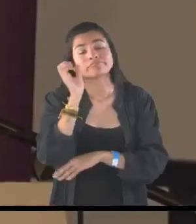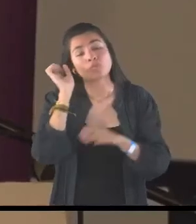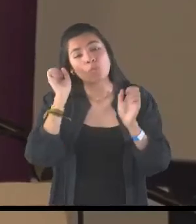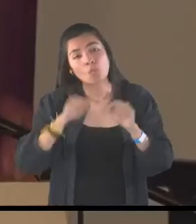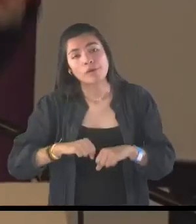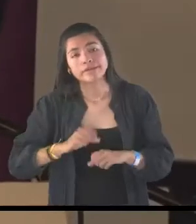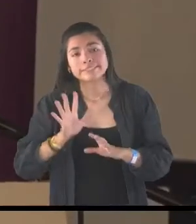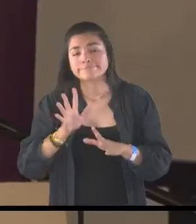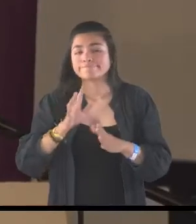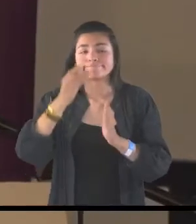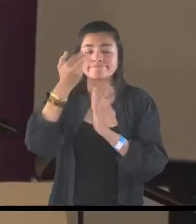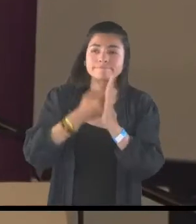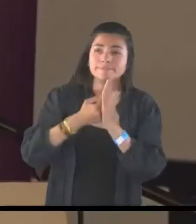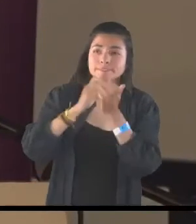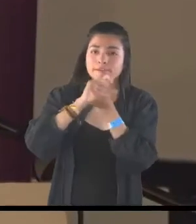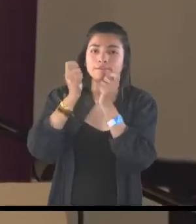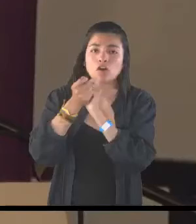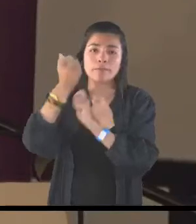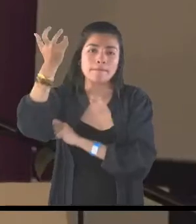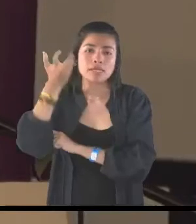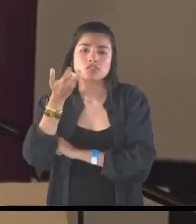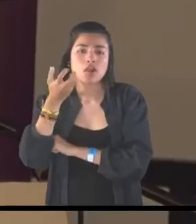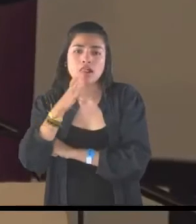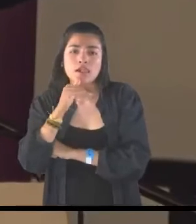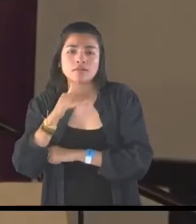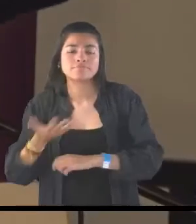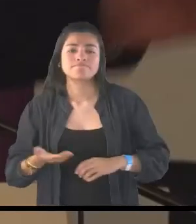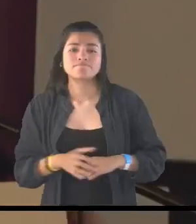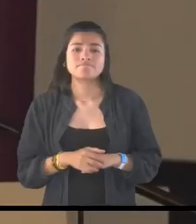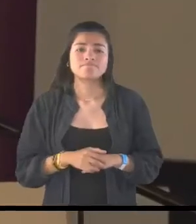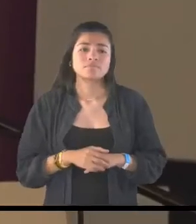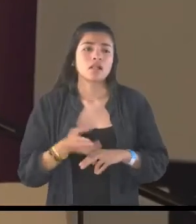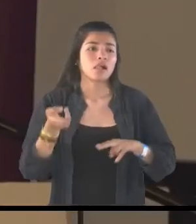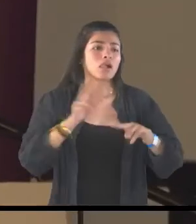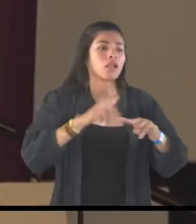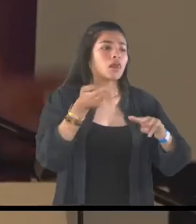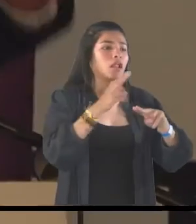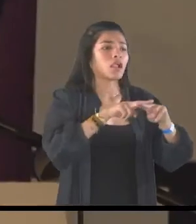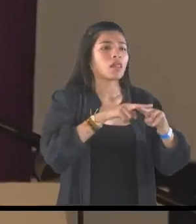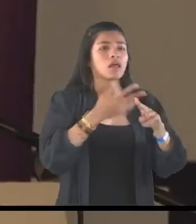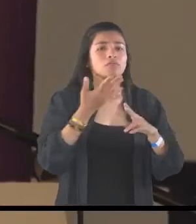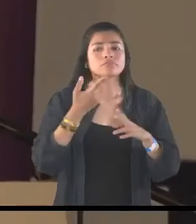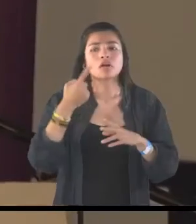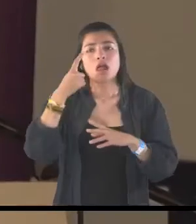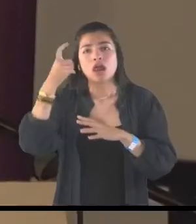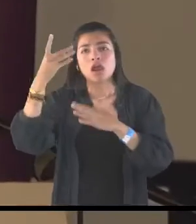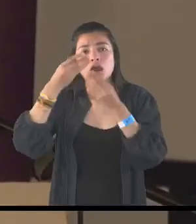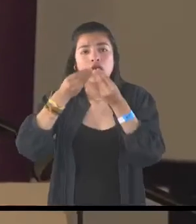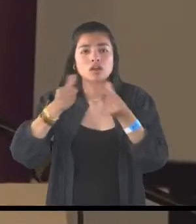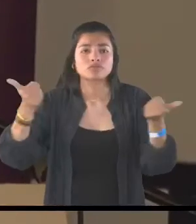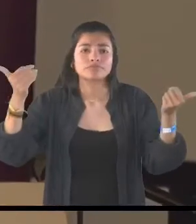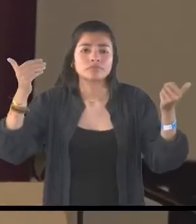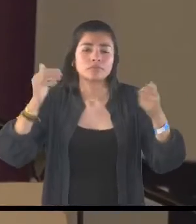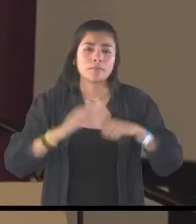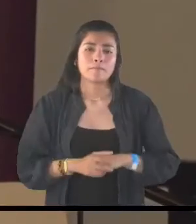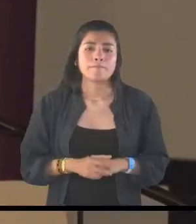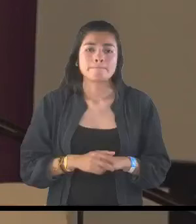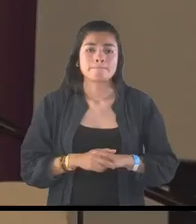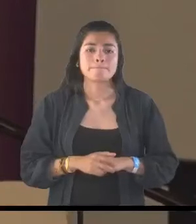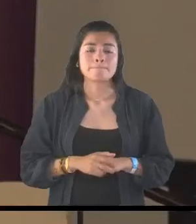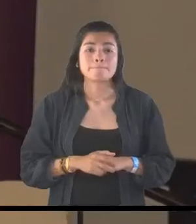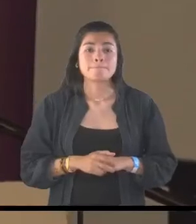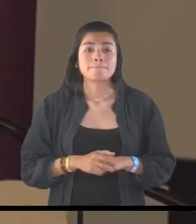pensional y ese aumento que les vamos a dar sea solo una ilusión pasajera, porque para que sea permanente